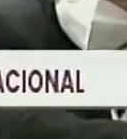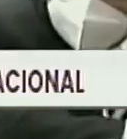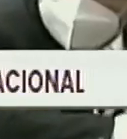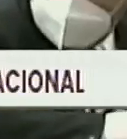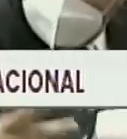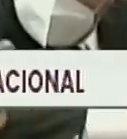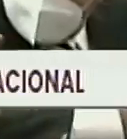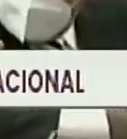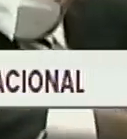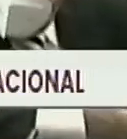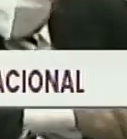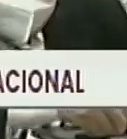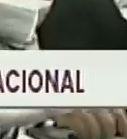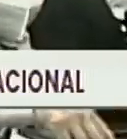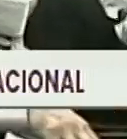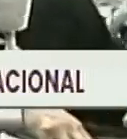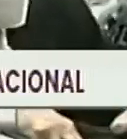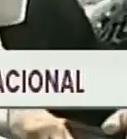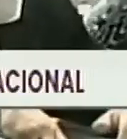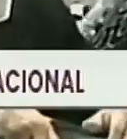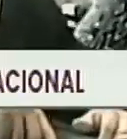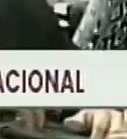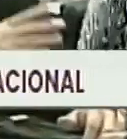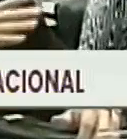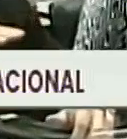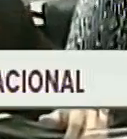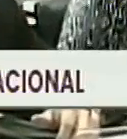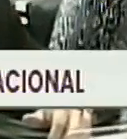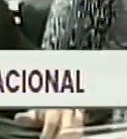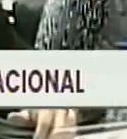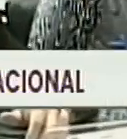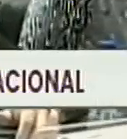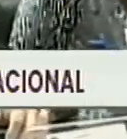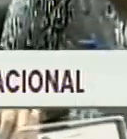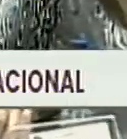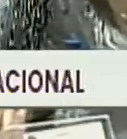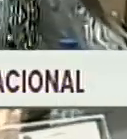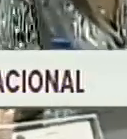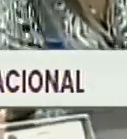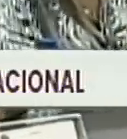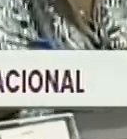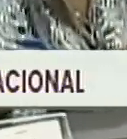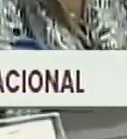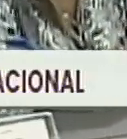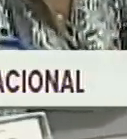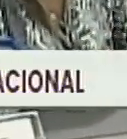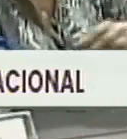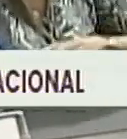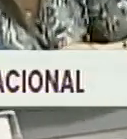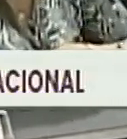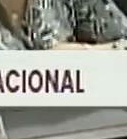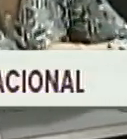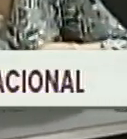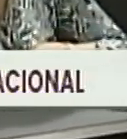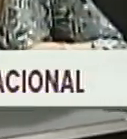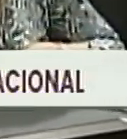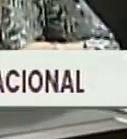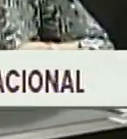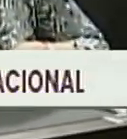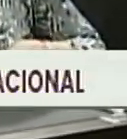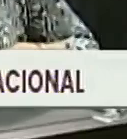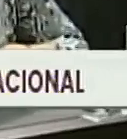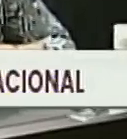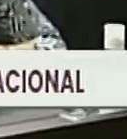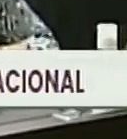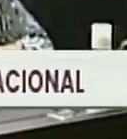bien querer integrar y cumplir todos los requisitos para ser parte de este comité de postulaciones electorales, que el día